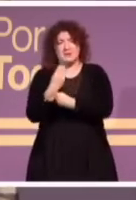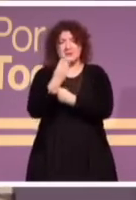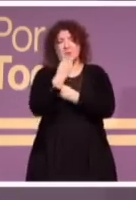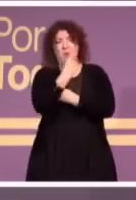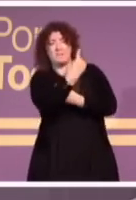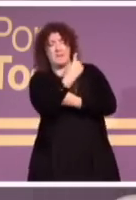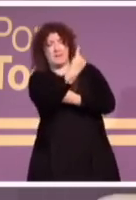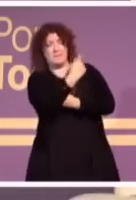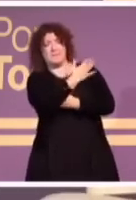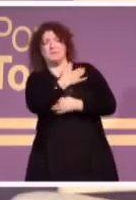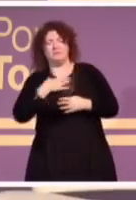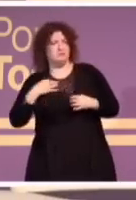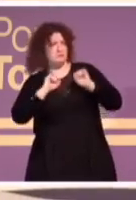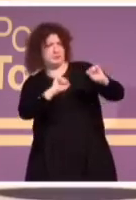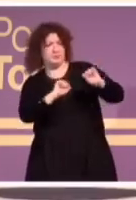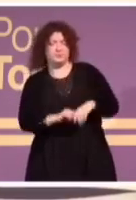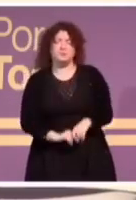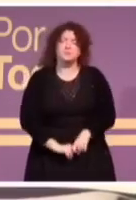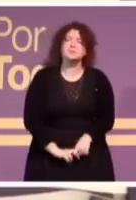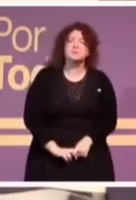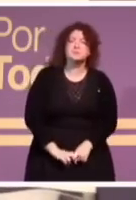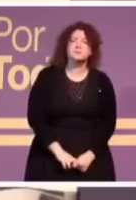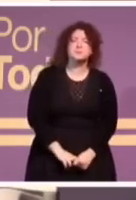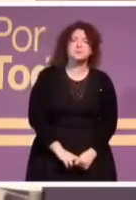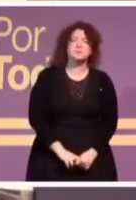momentos difíciles.